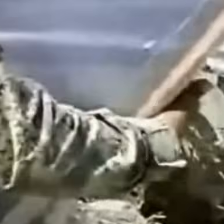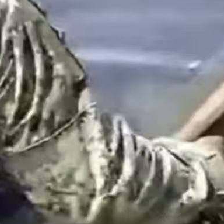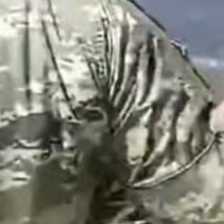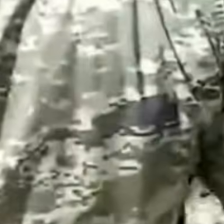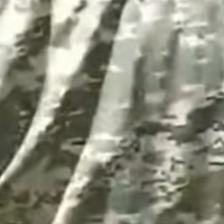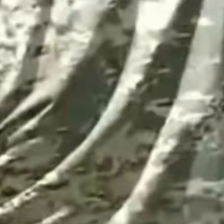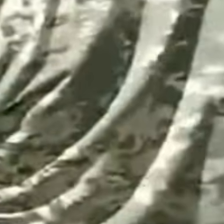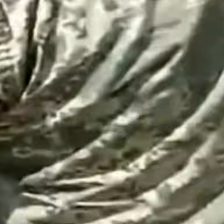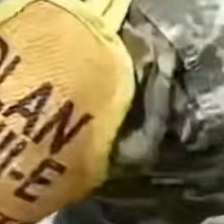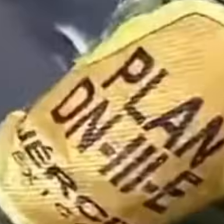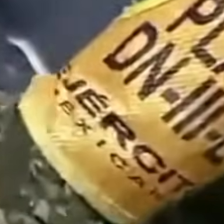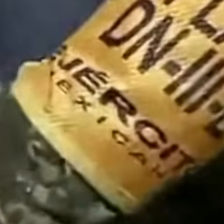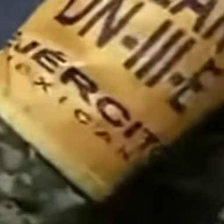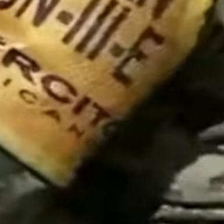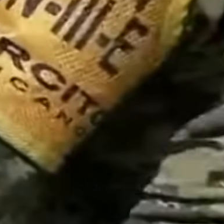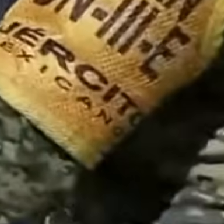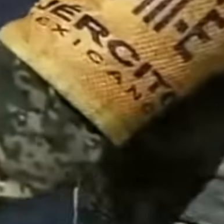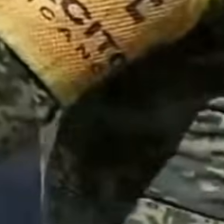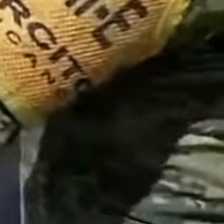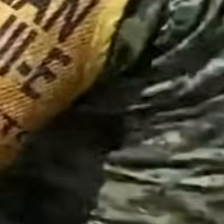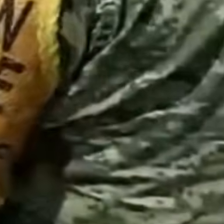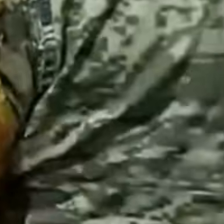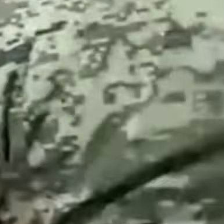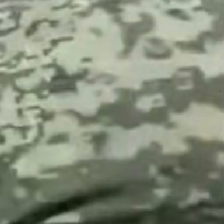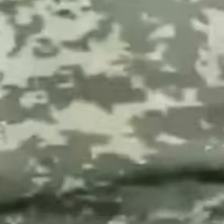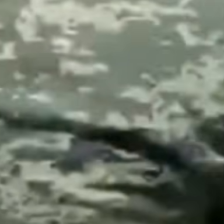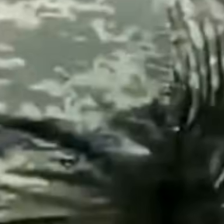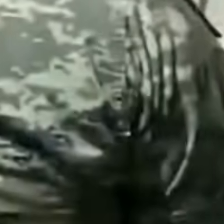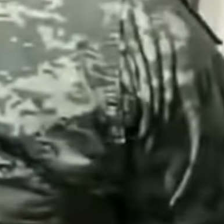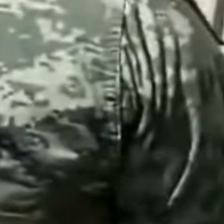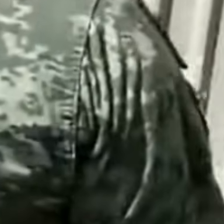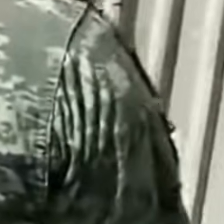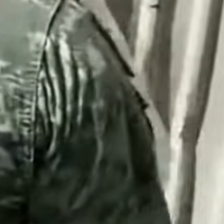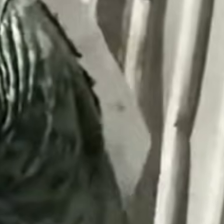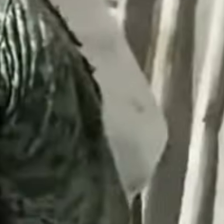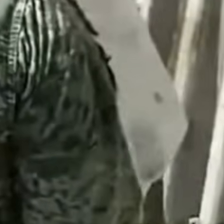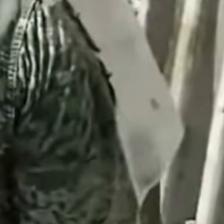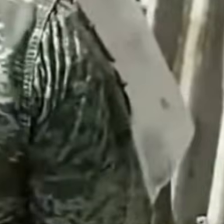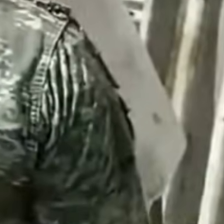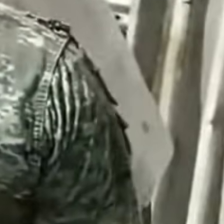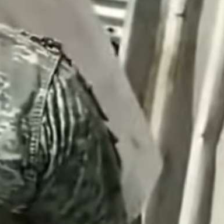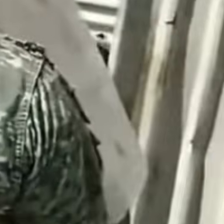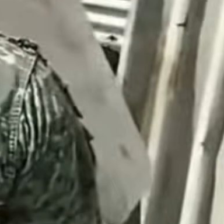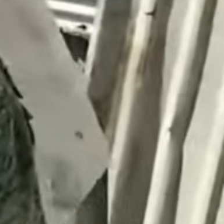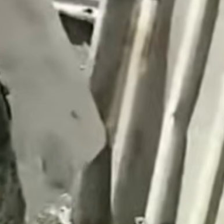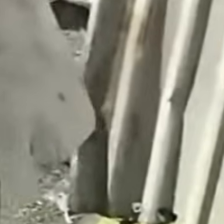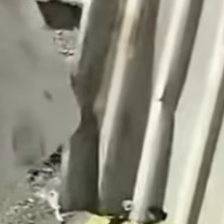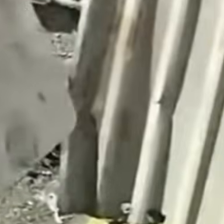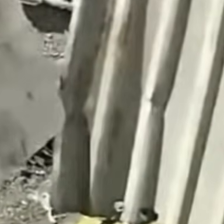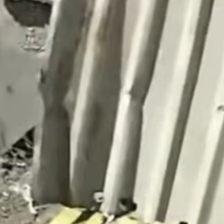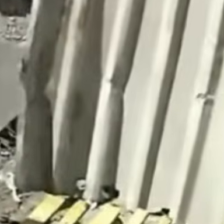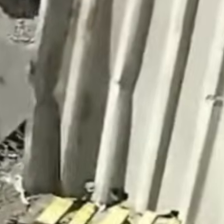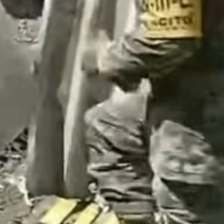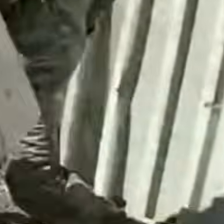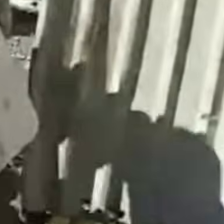de que lo que se da con la izquierda no lo debe de saber la